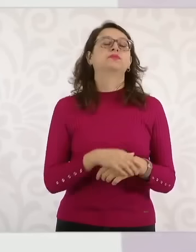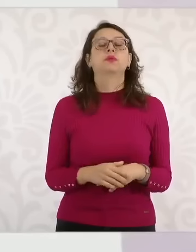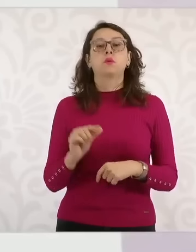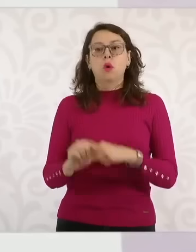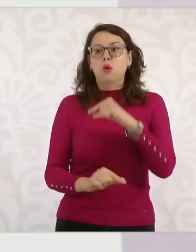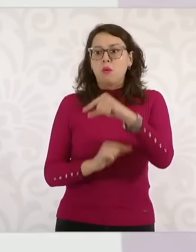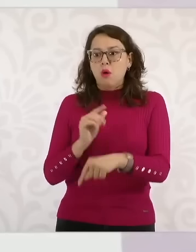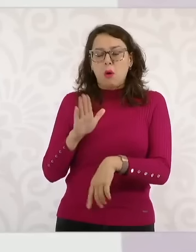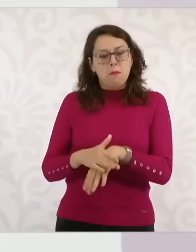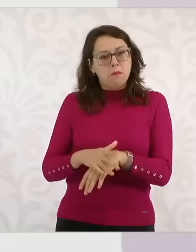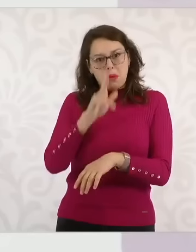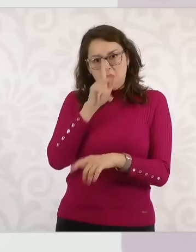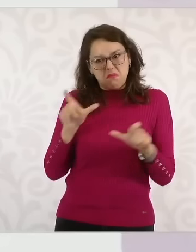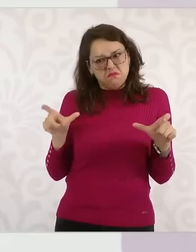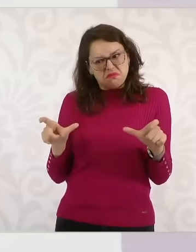Estados Unidos.